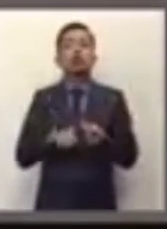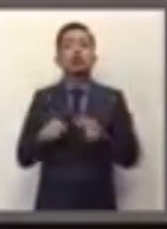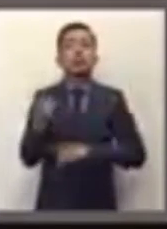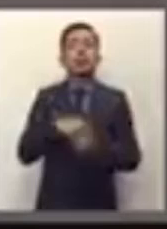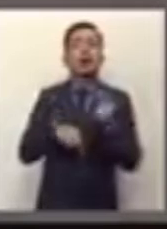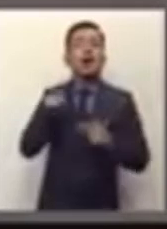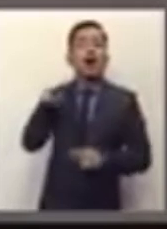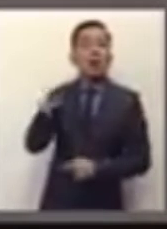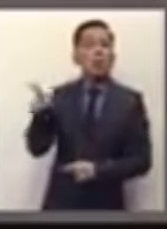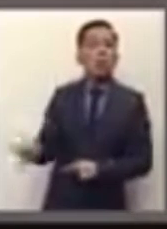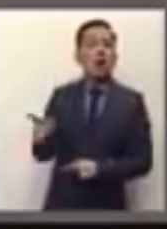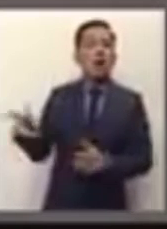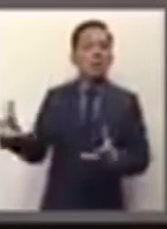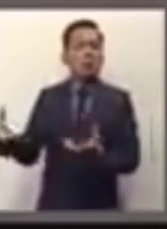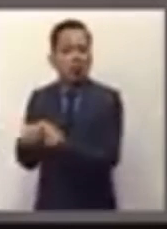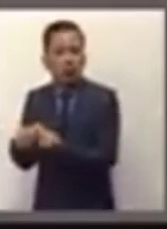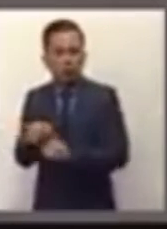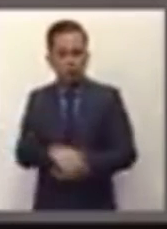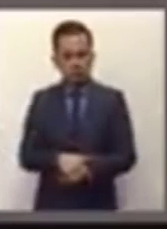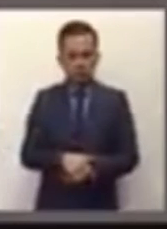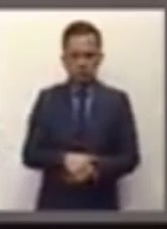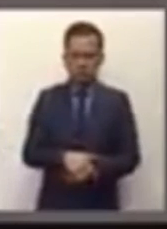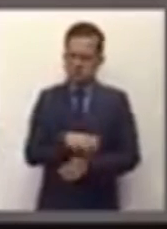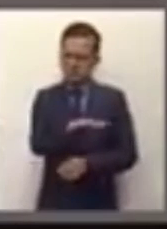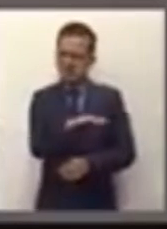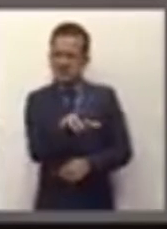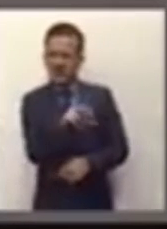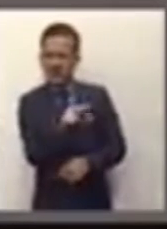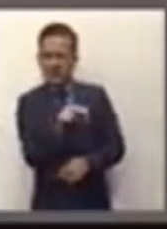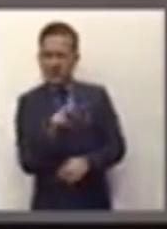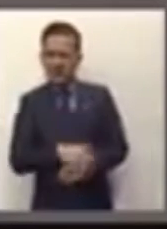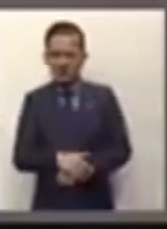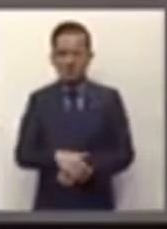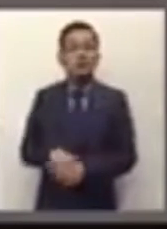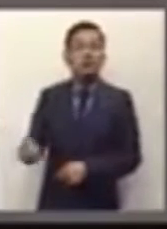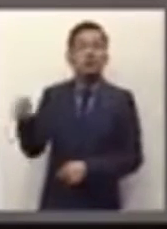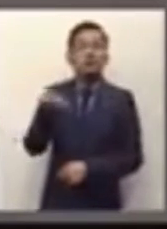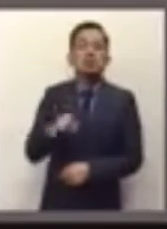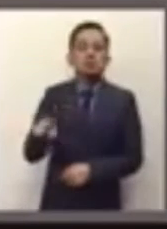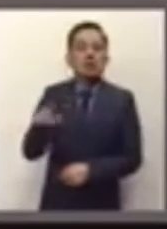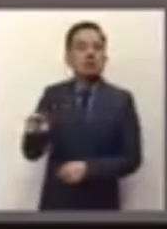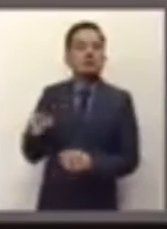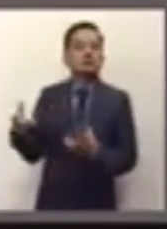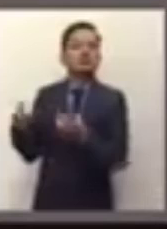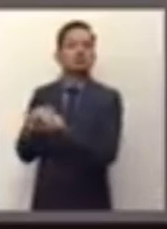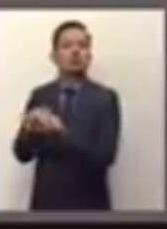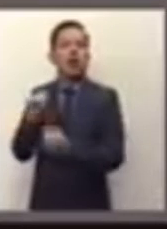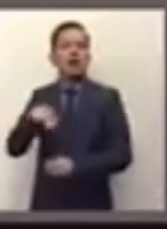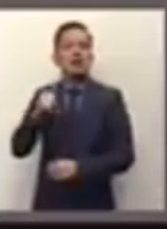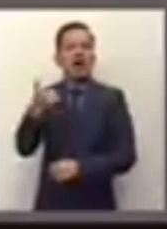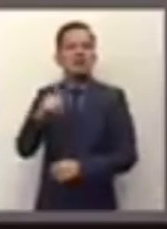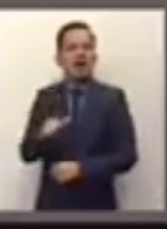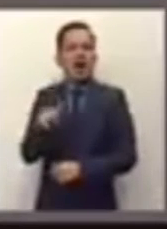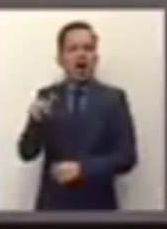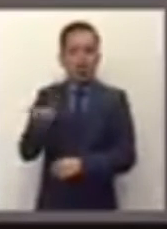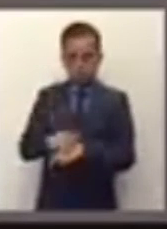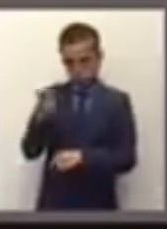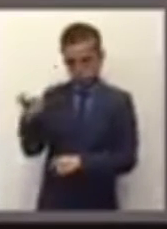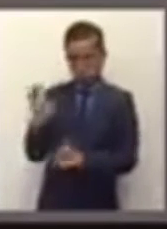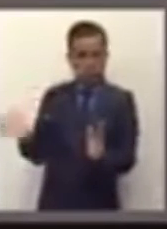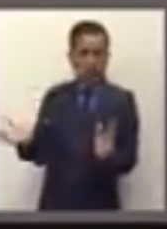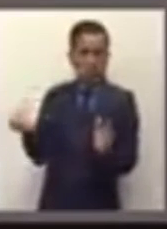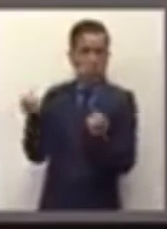elegidos con el apoyo. No, compañeros, ustedes fueron en los hombros de Ricardo Anaya y por eso les fue como les